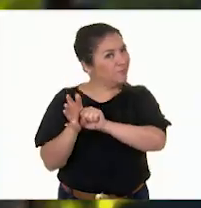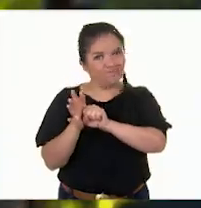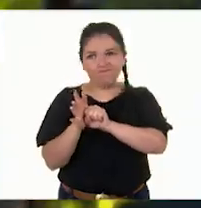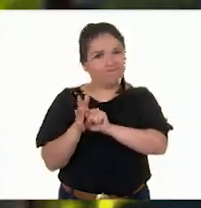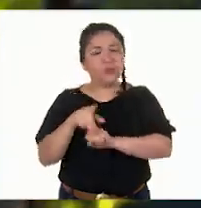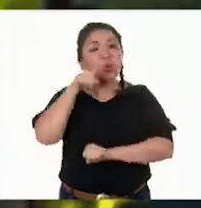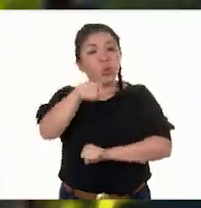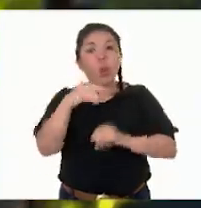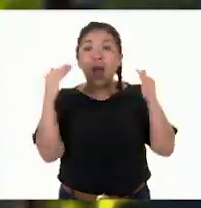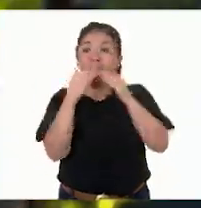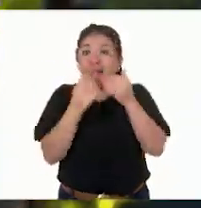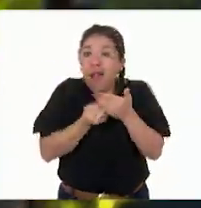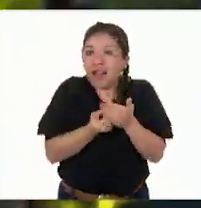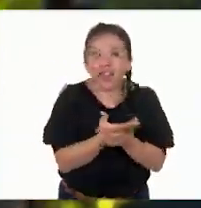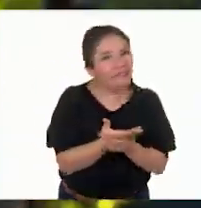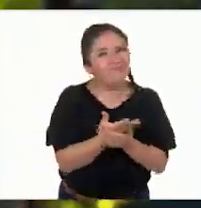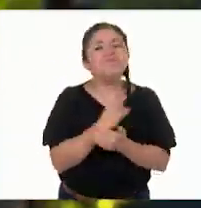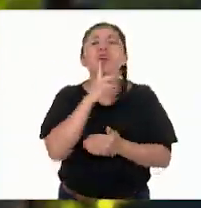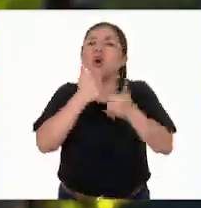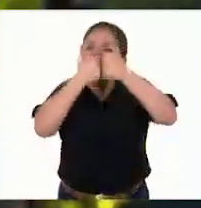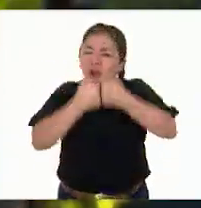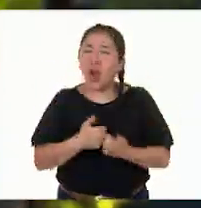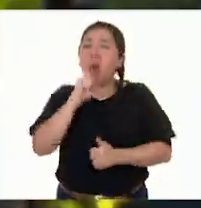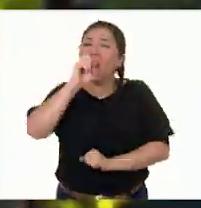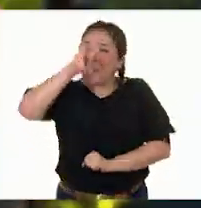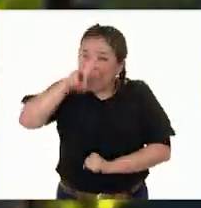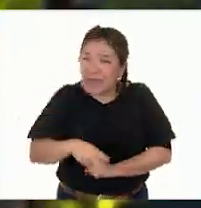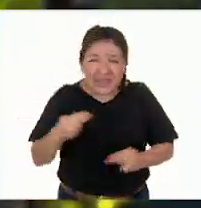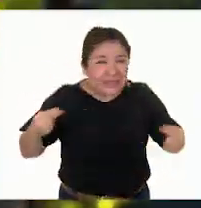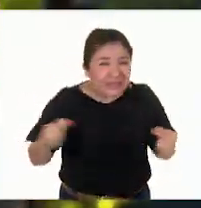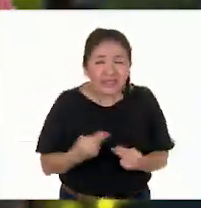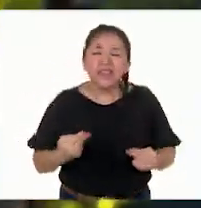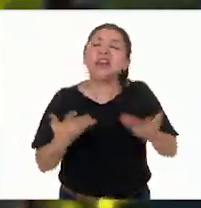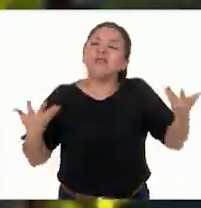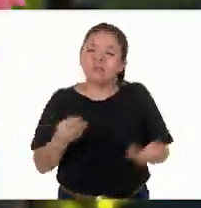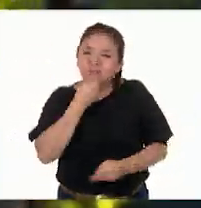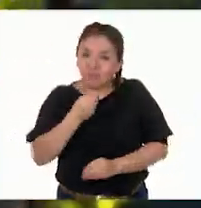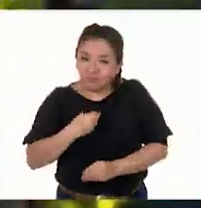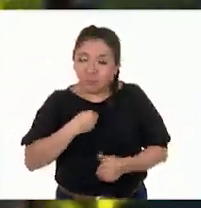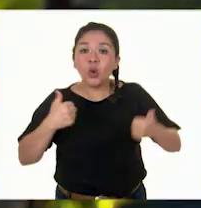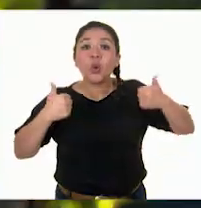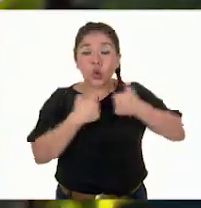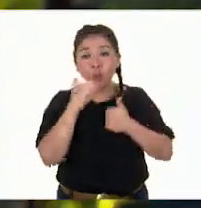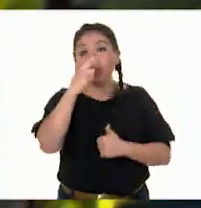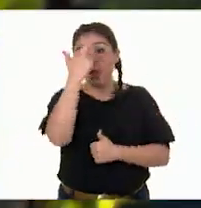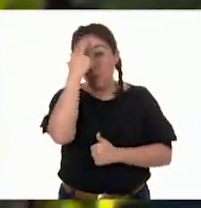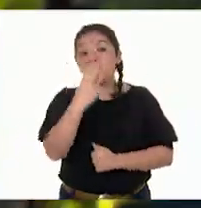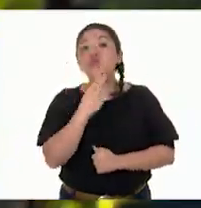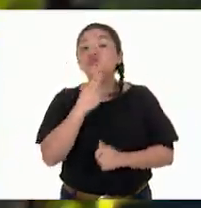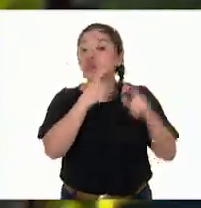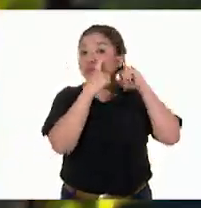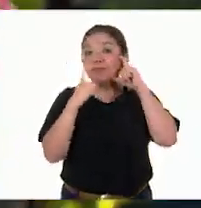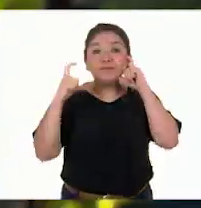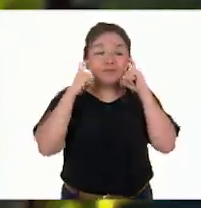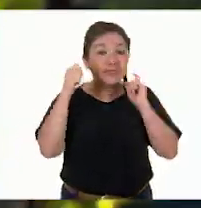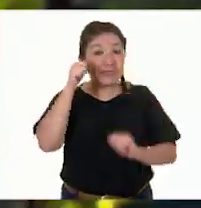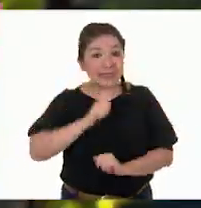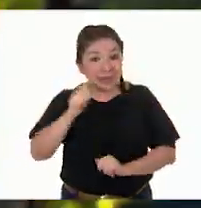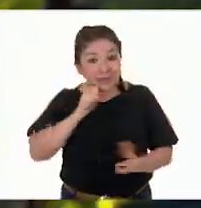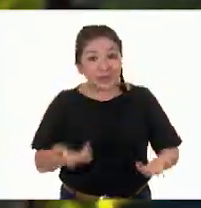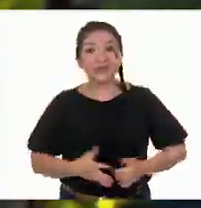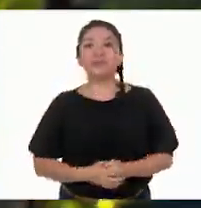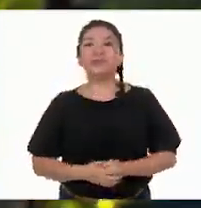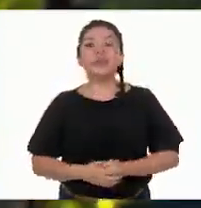no salir de casa a menos que sea muy necesario. Si lo haces, utiliza el